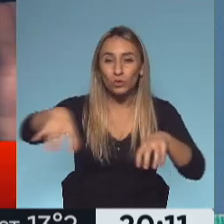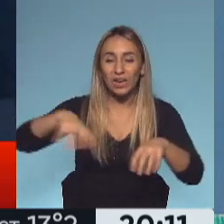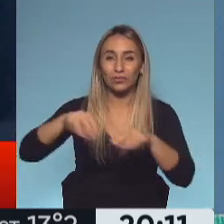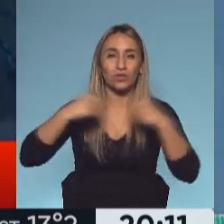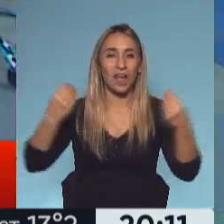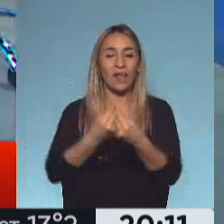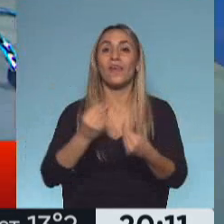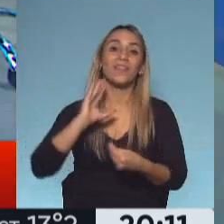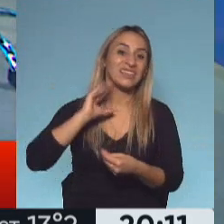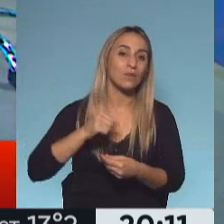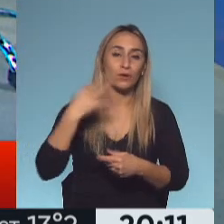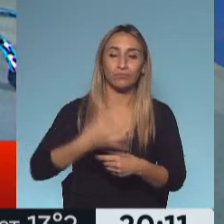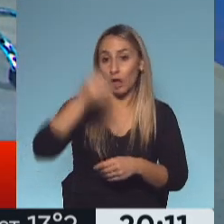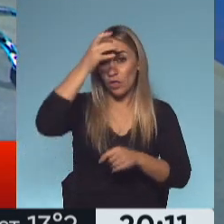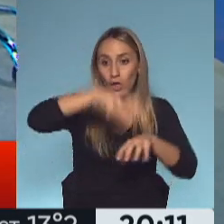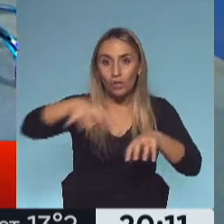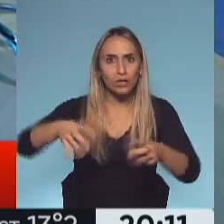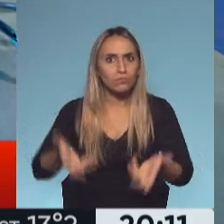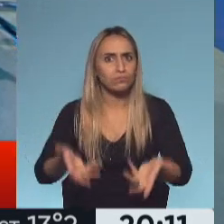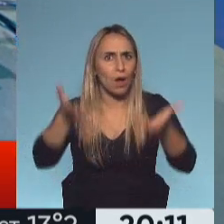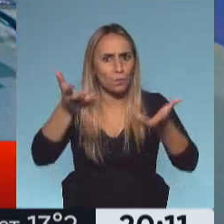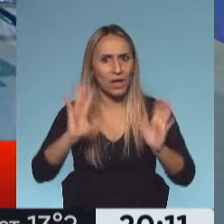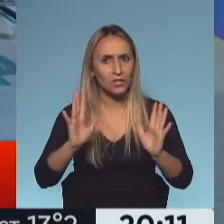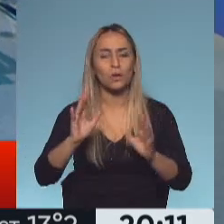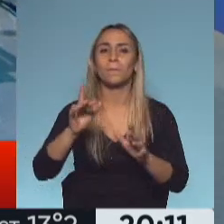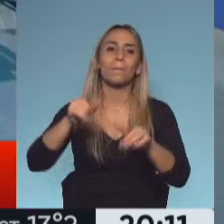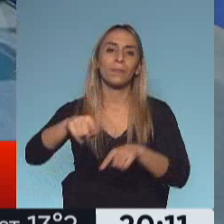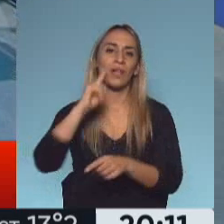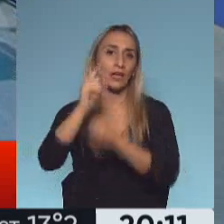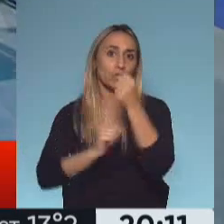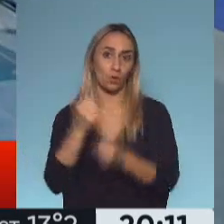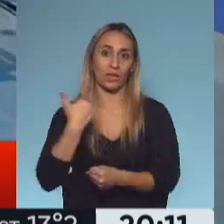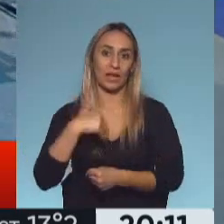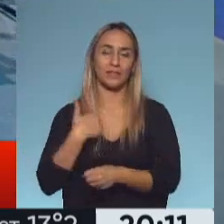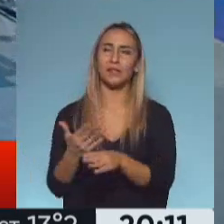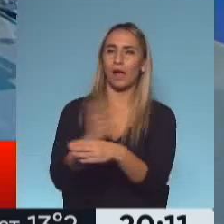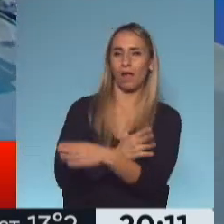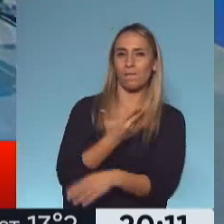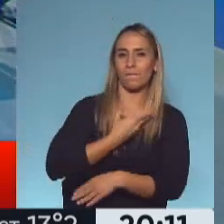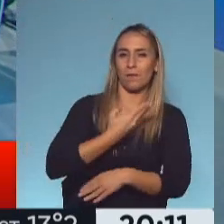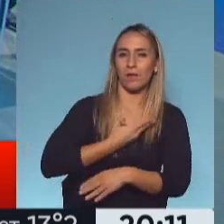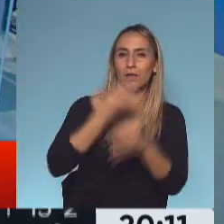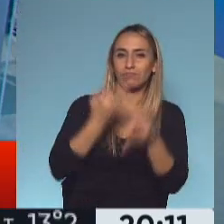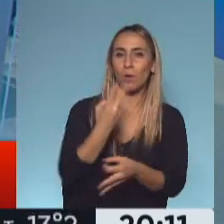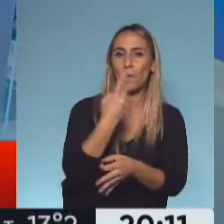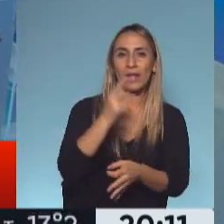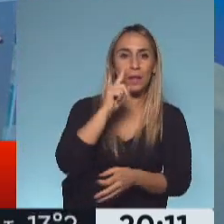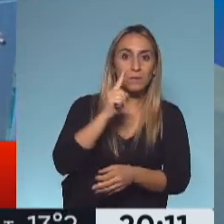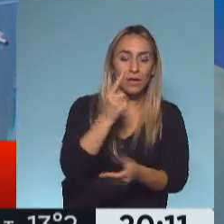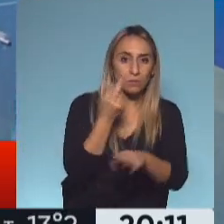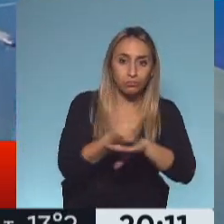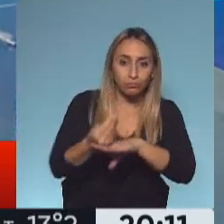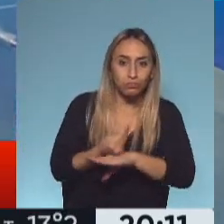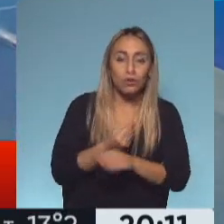son 9 meses consecutivos de creación de empleo industrial. La industria argentina tuvo en febrero 20.000 empleos más que en